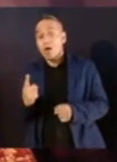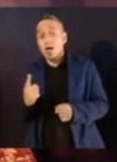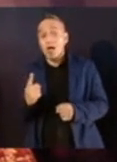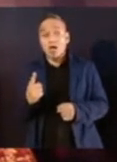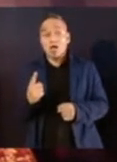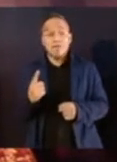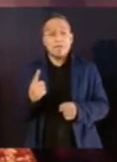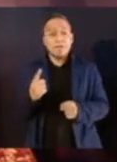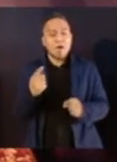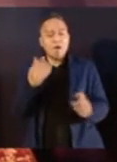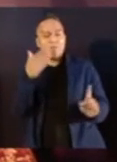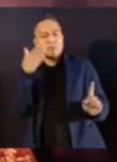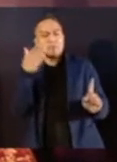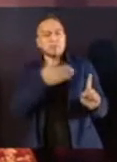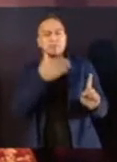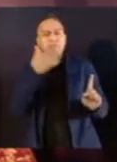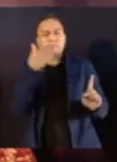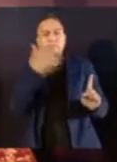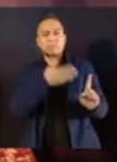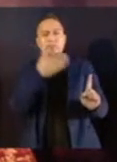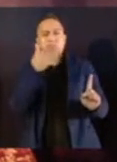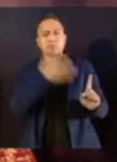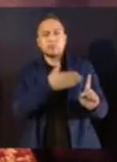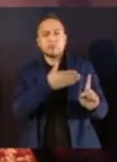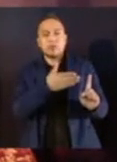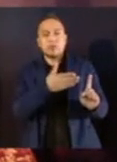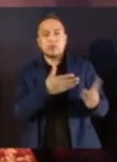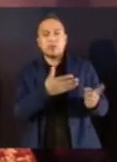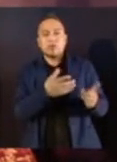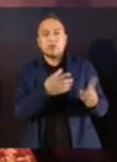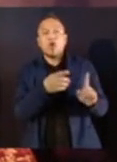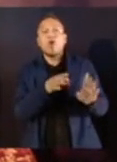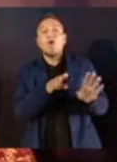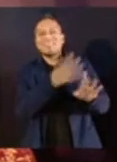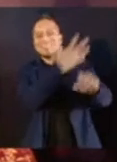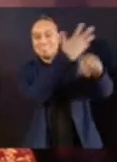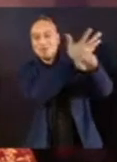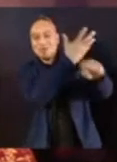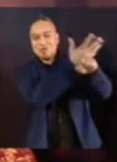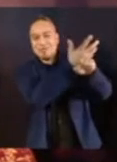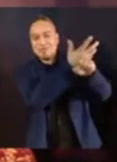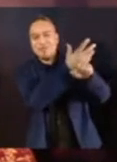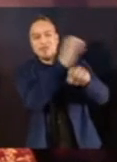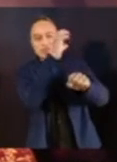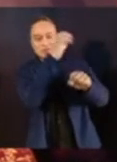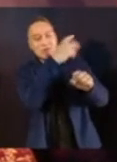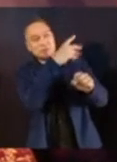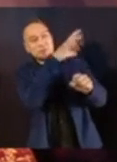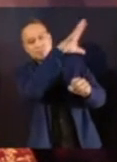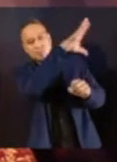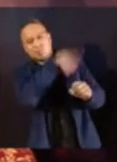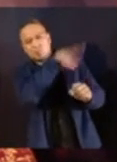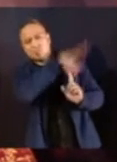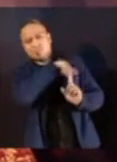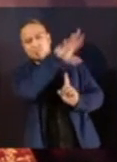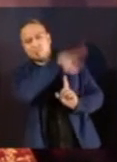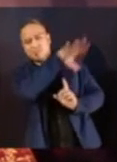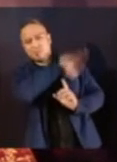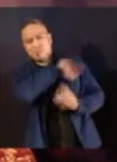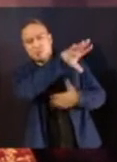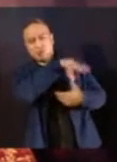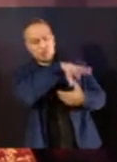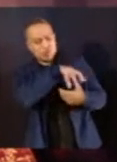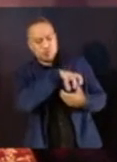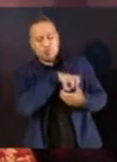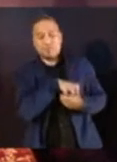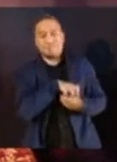que se hace y cómo se ven las cosas en los Estados Unidos de Norteamérica. Y esto porque hubo toda